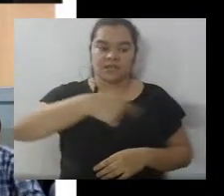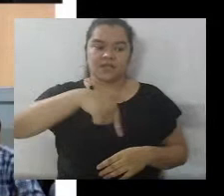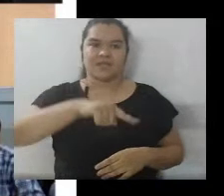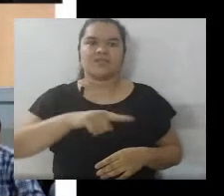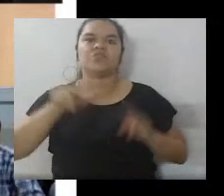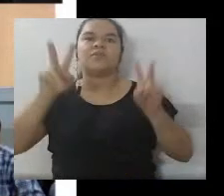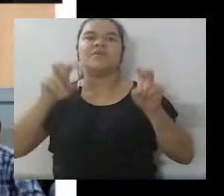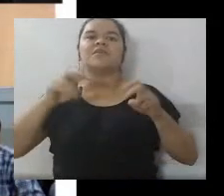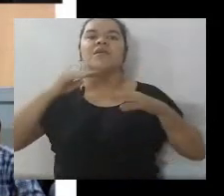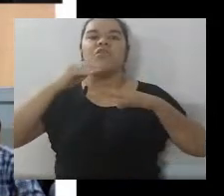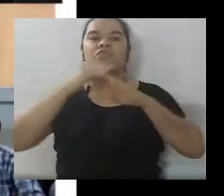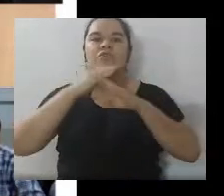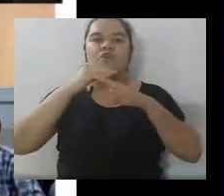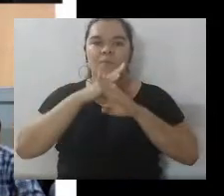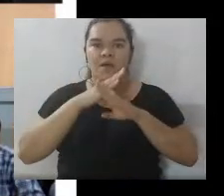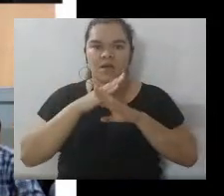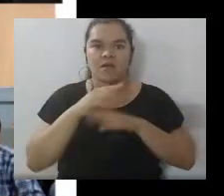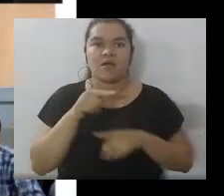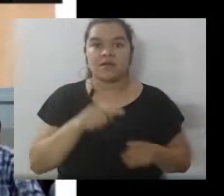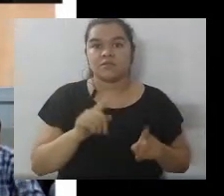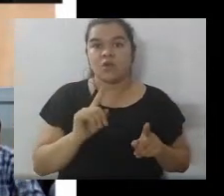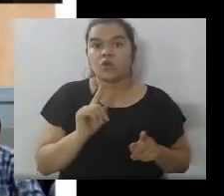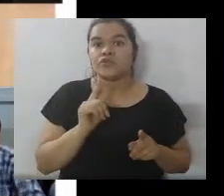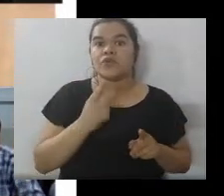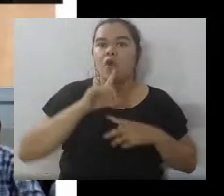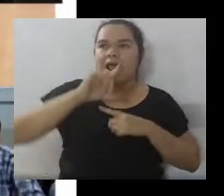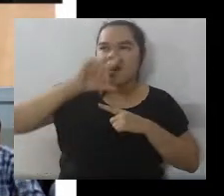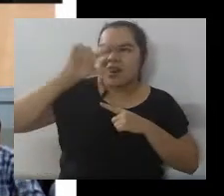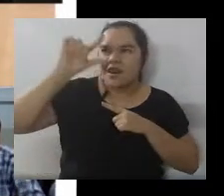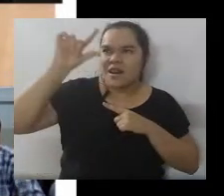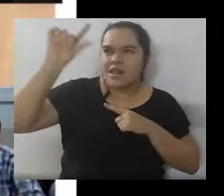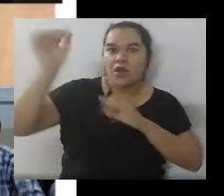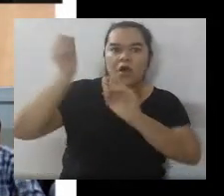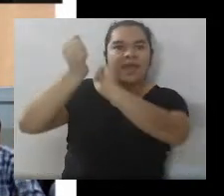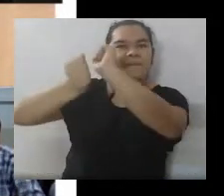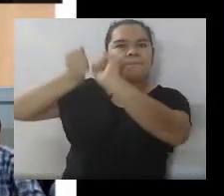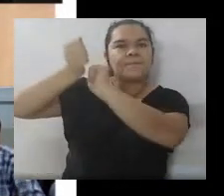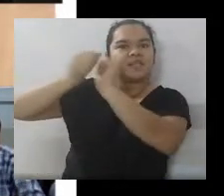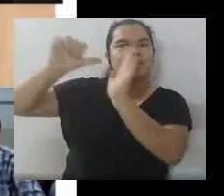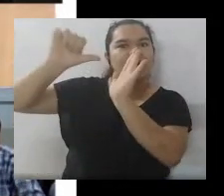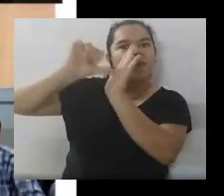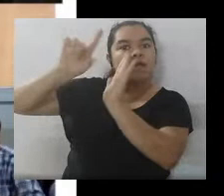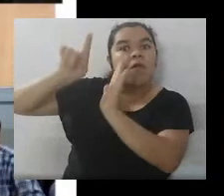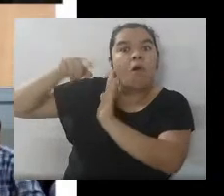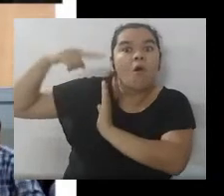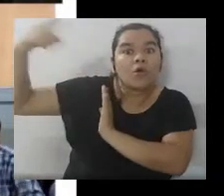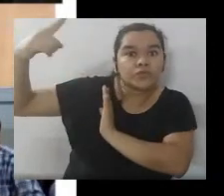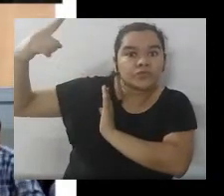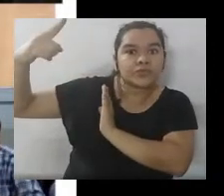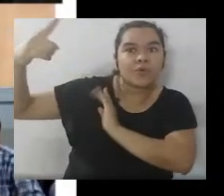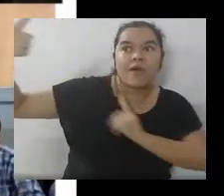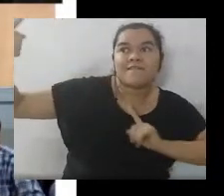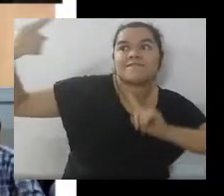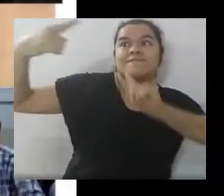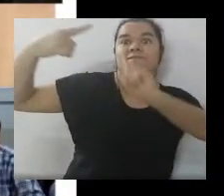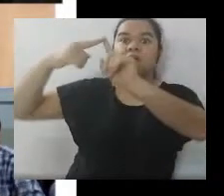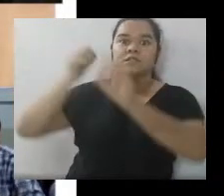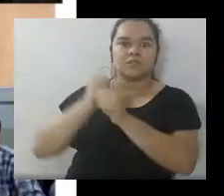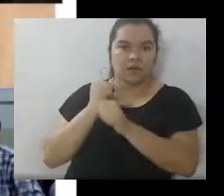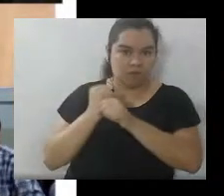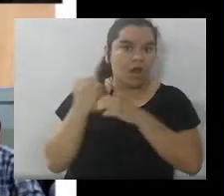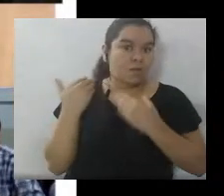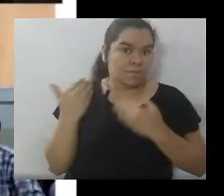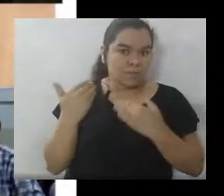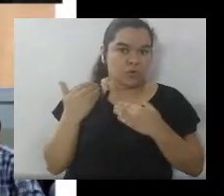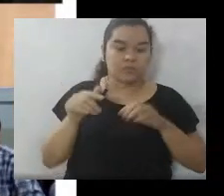de trabajar remotamente en empresas de todo el mundo, estando acá en la región. Y algo